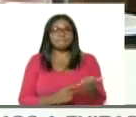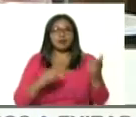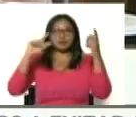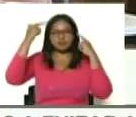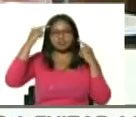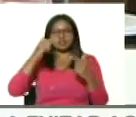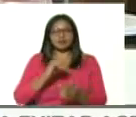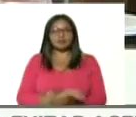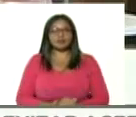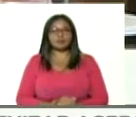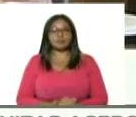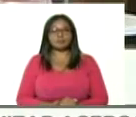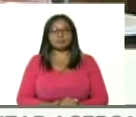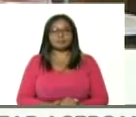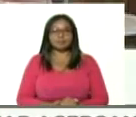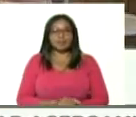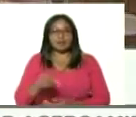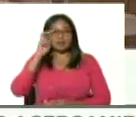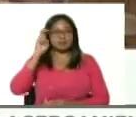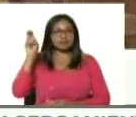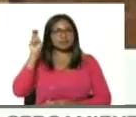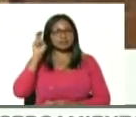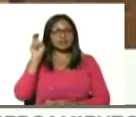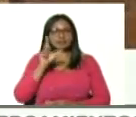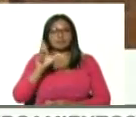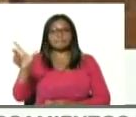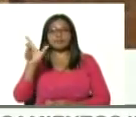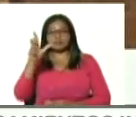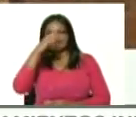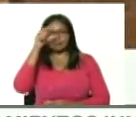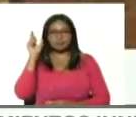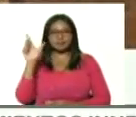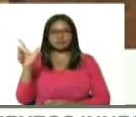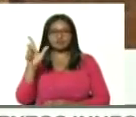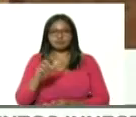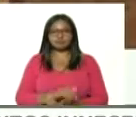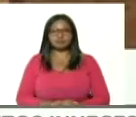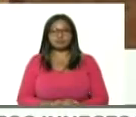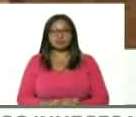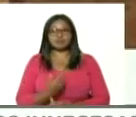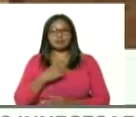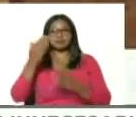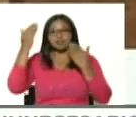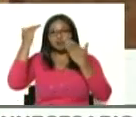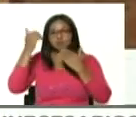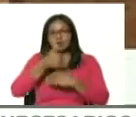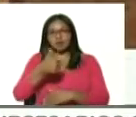del PSUV y de la revolución. Adán Coromoto, mi saludo desde aquí.